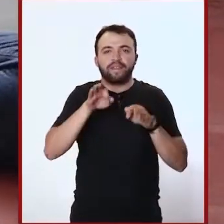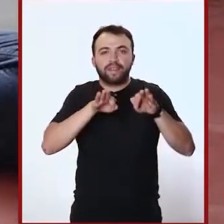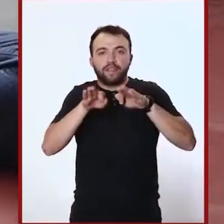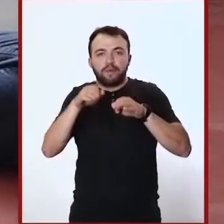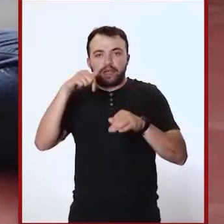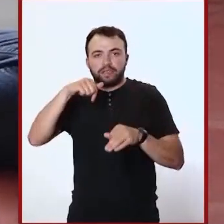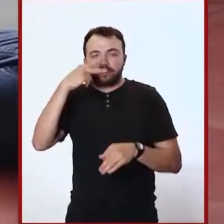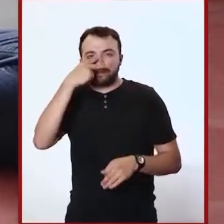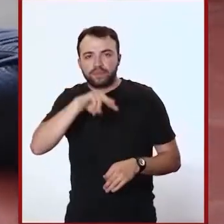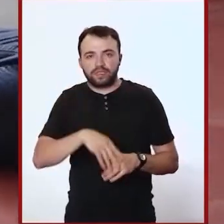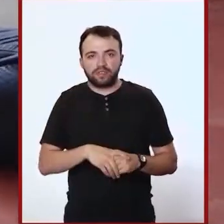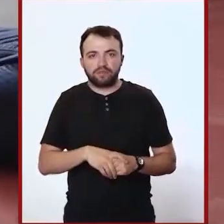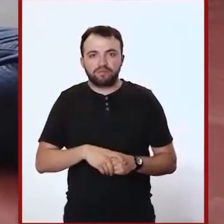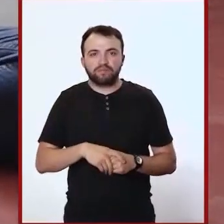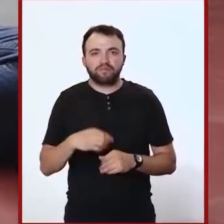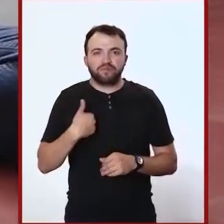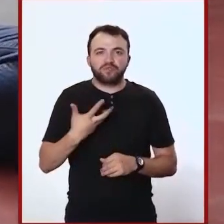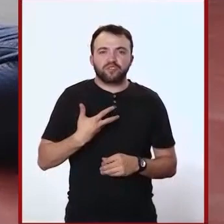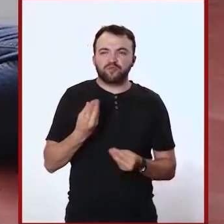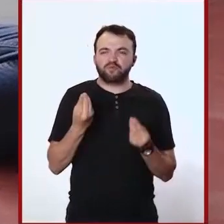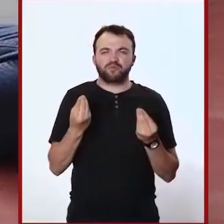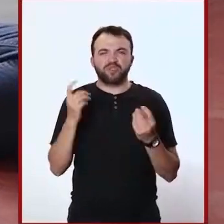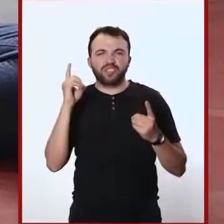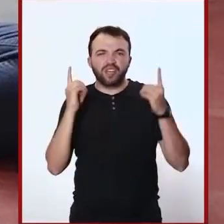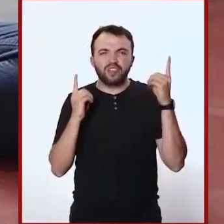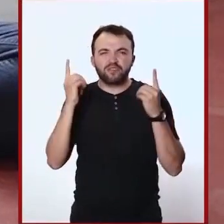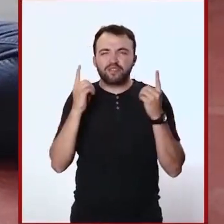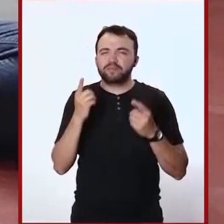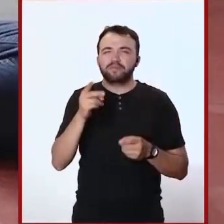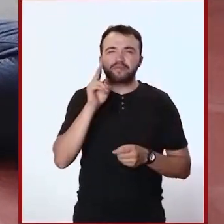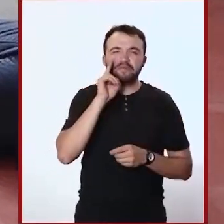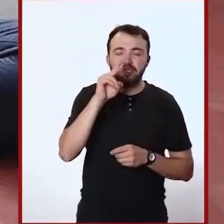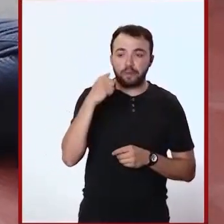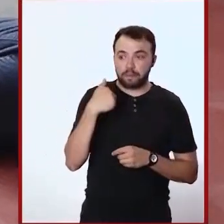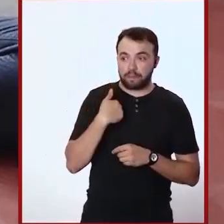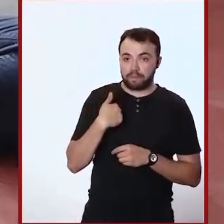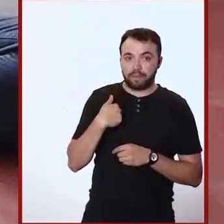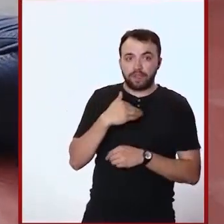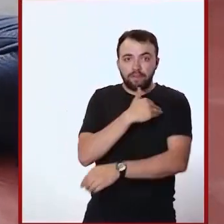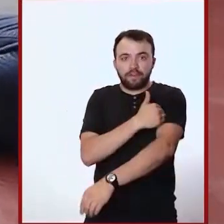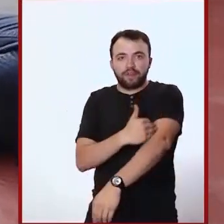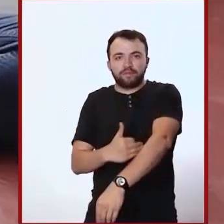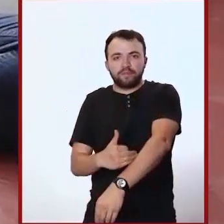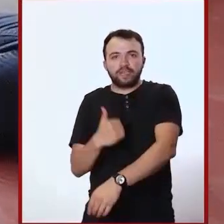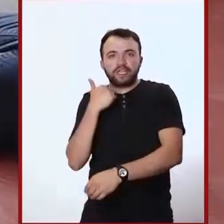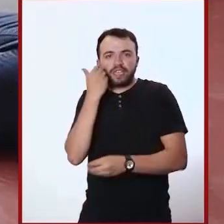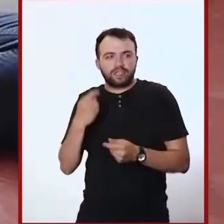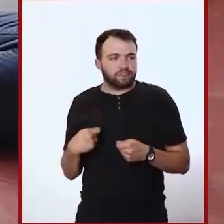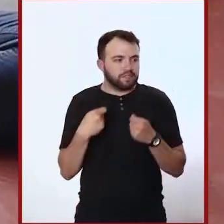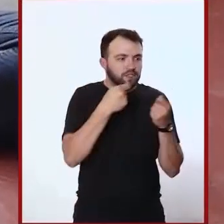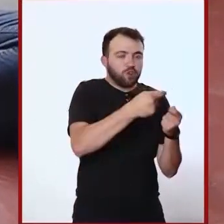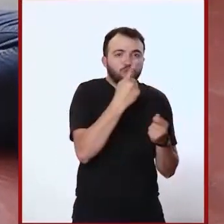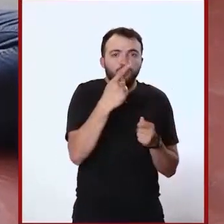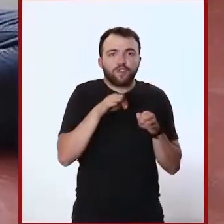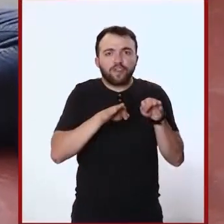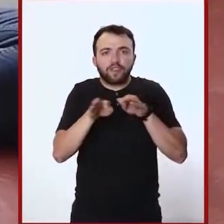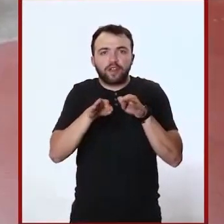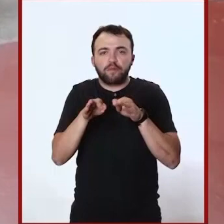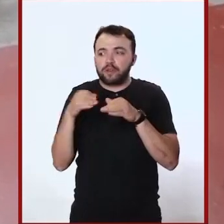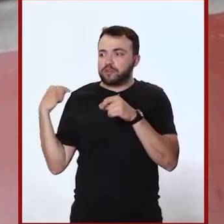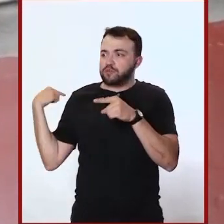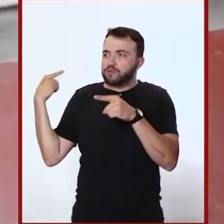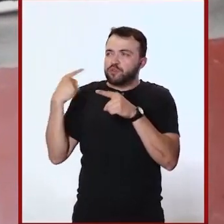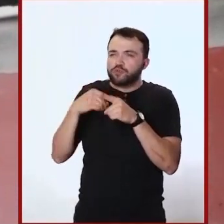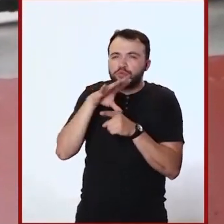una inquietud que tengo. Fíjate, Pamela, que a un familiar mío le acaban de ofrecer un súper trabajo que estuvo buscando desde hace tiempo.